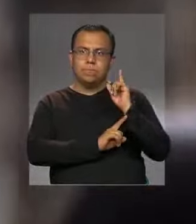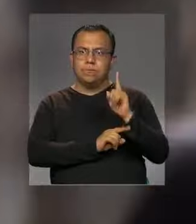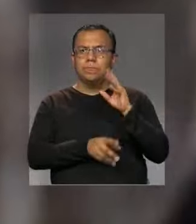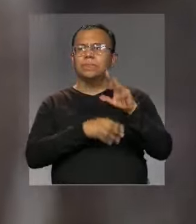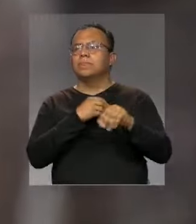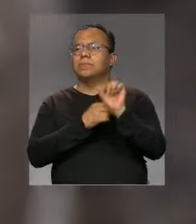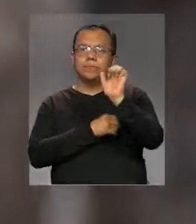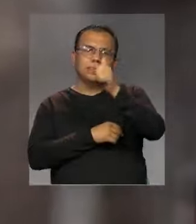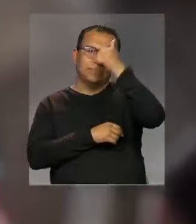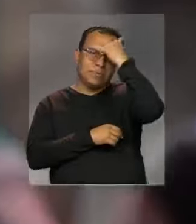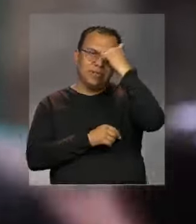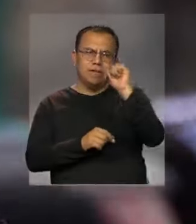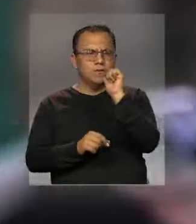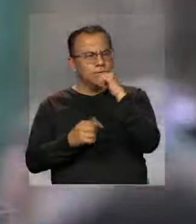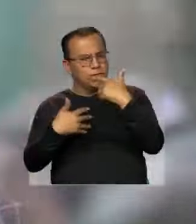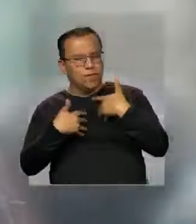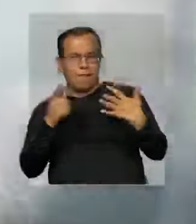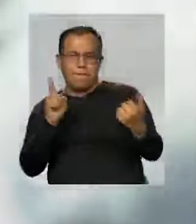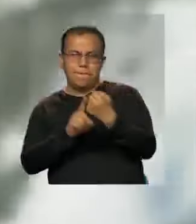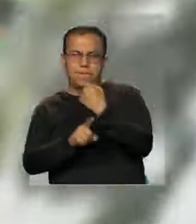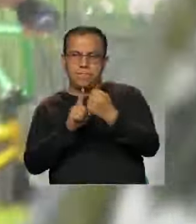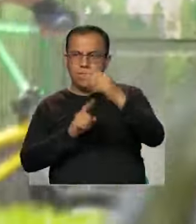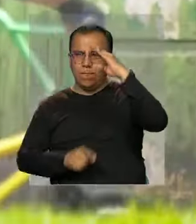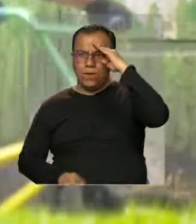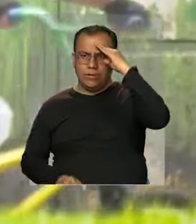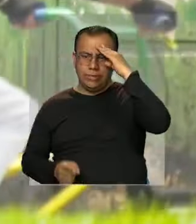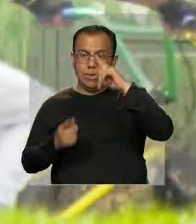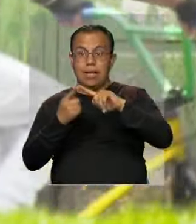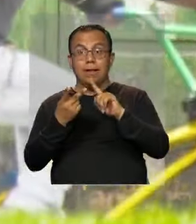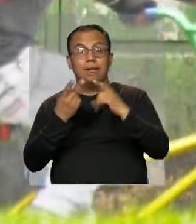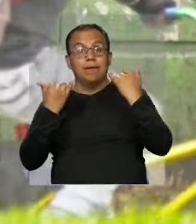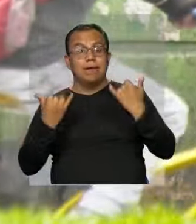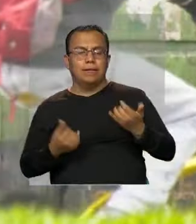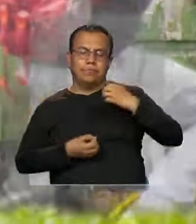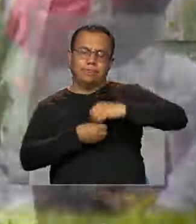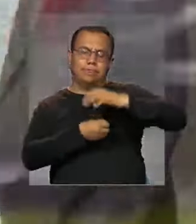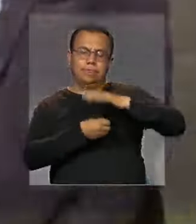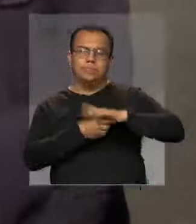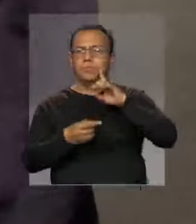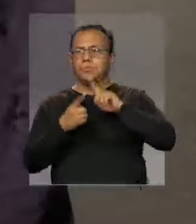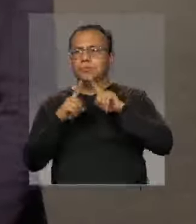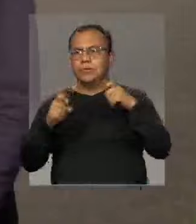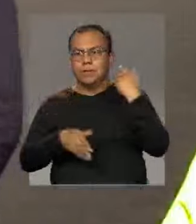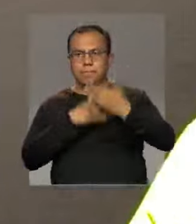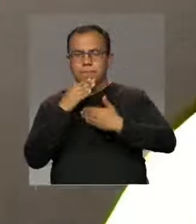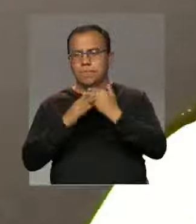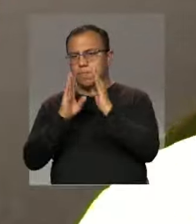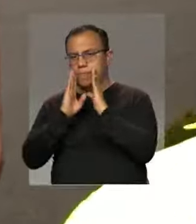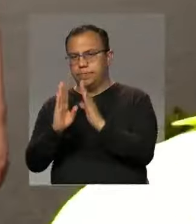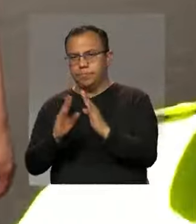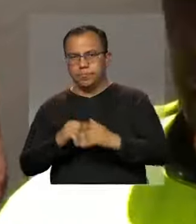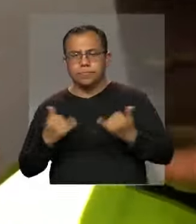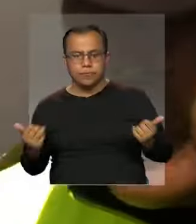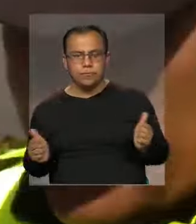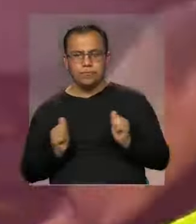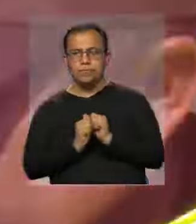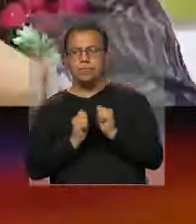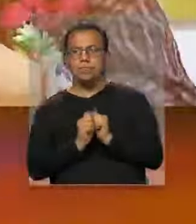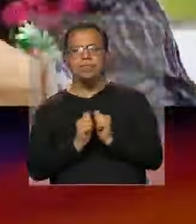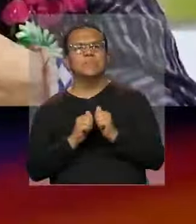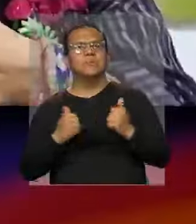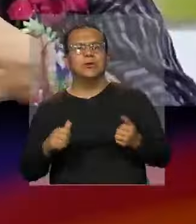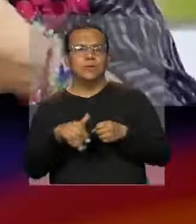las principales víctimas de violencia policial. Ante esto, el distrito ha creado rutas de atención. Acompañar ese tipo